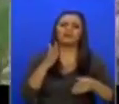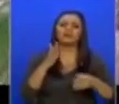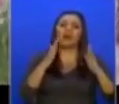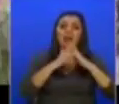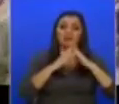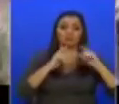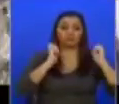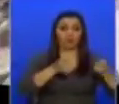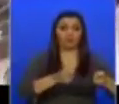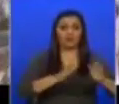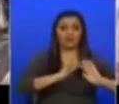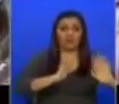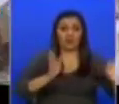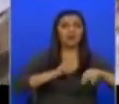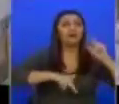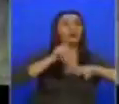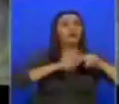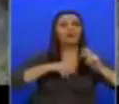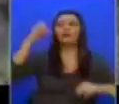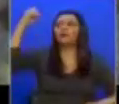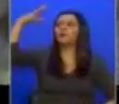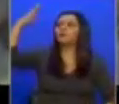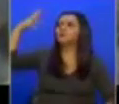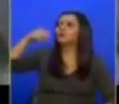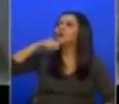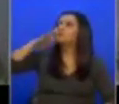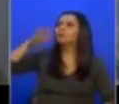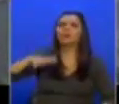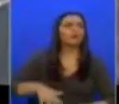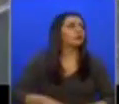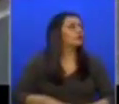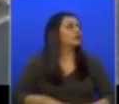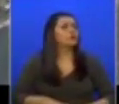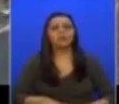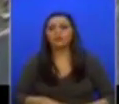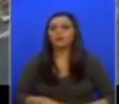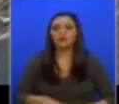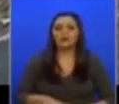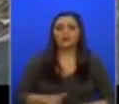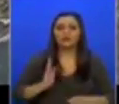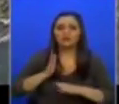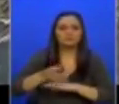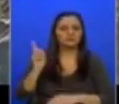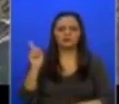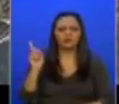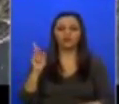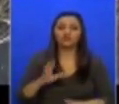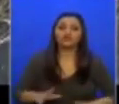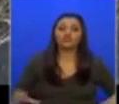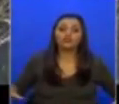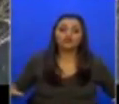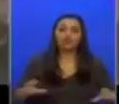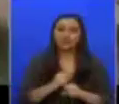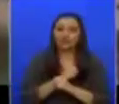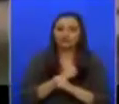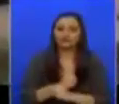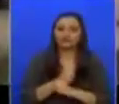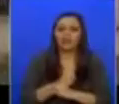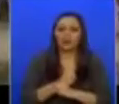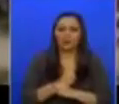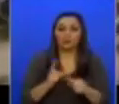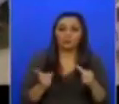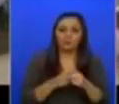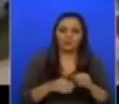después con el tiempo rellenando, invirtiendo millones de dólares después de sufrir cualquier cantidad de cosas, tener los